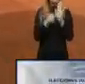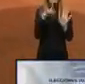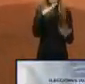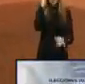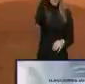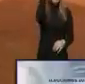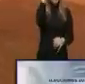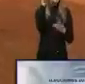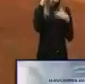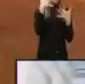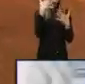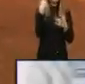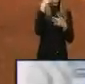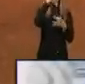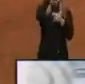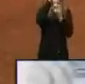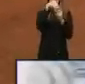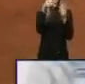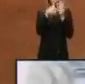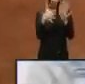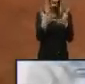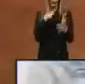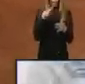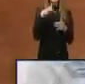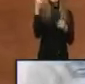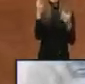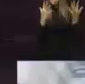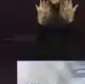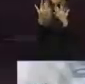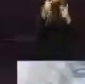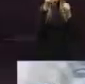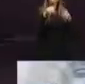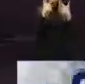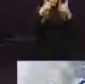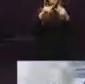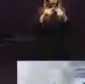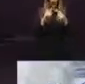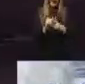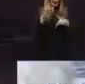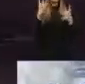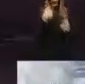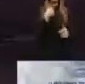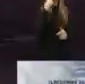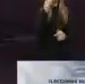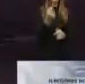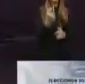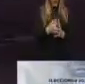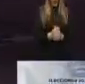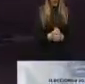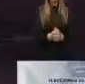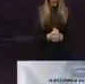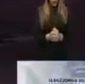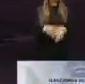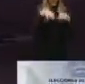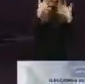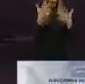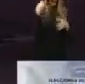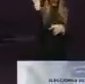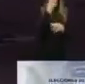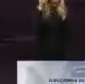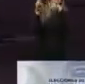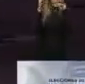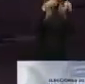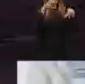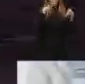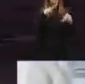lo que está ocurriendo alrededor de este lugar. Como les mencionaba, para todas las personas que van a venir por